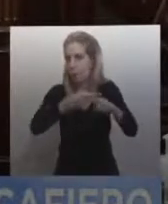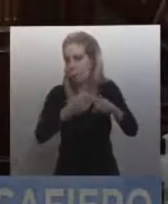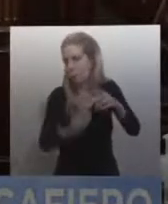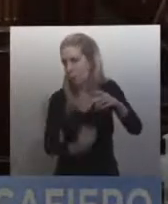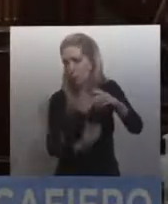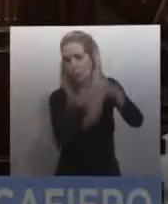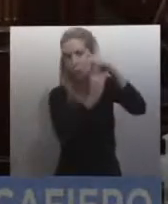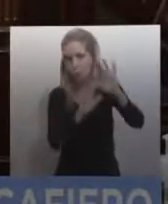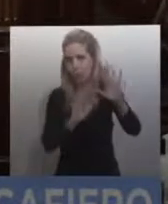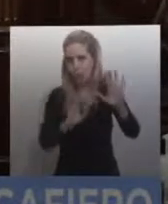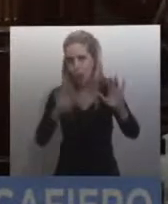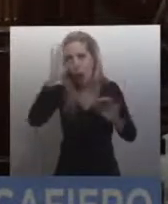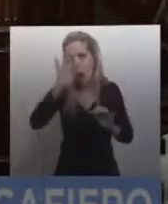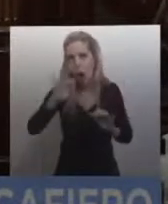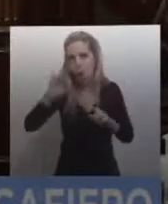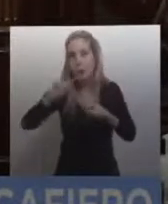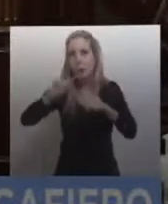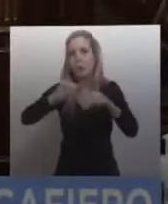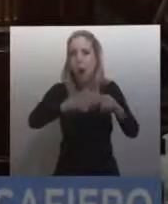por sobre nuestras diferencias.